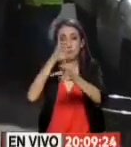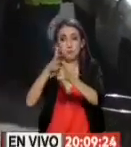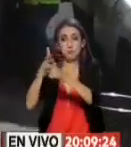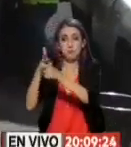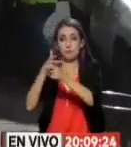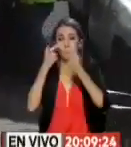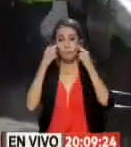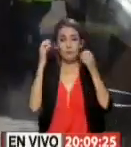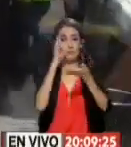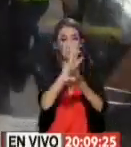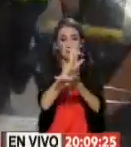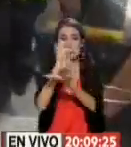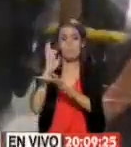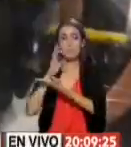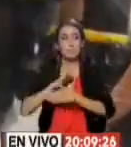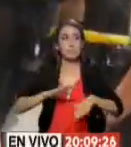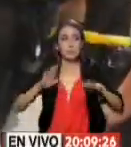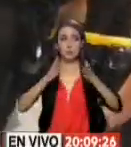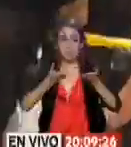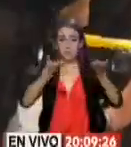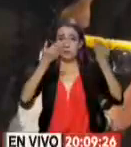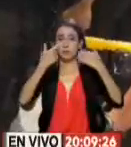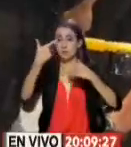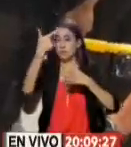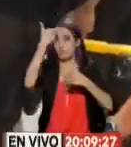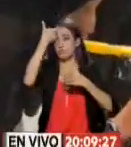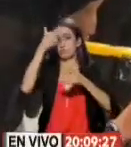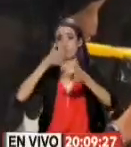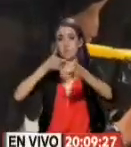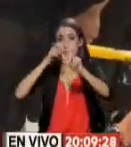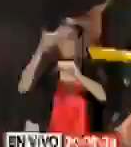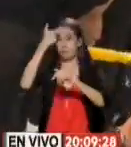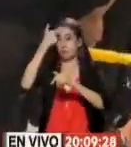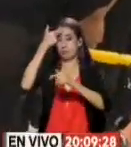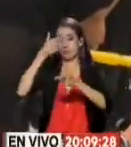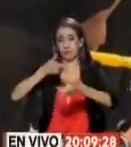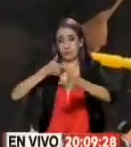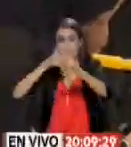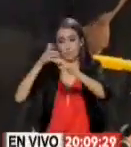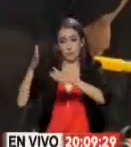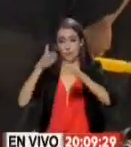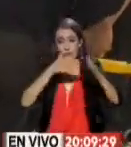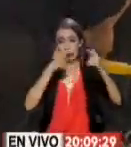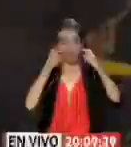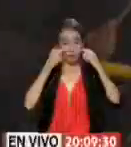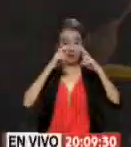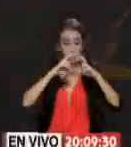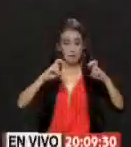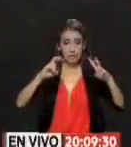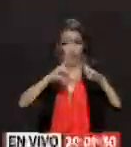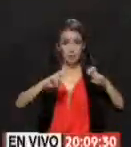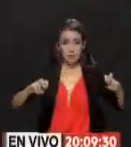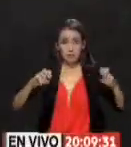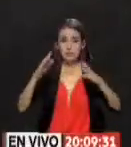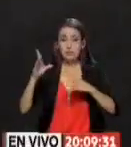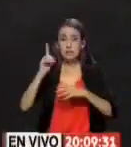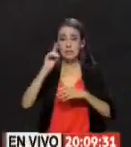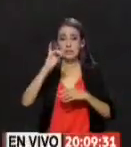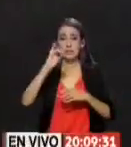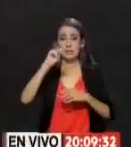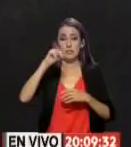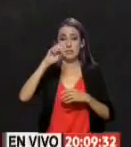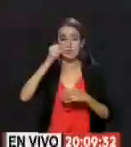Testigos presenciales indicaron que la víctima recibió un disparo en la cabeza, por lo que la Dirección Nacional de Delitos contra la Vida, Muertes Violentas,